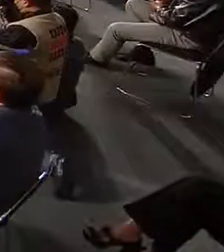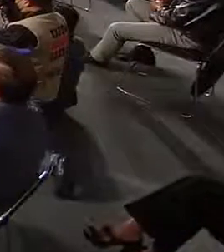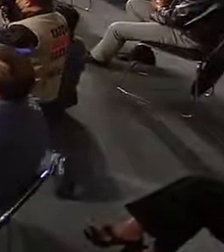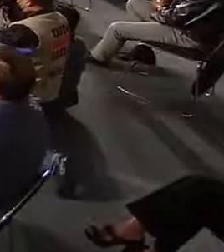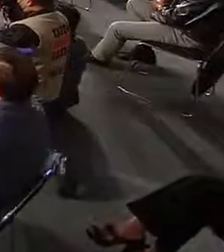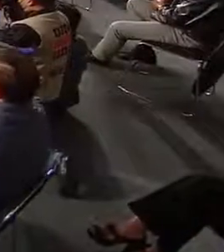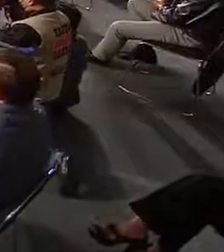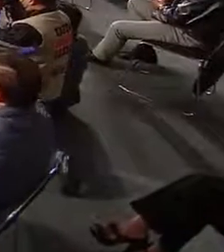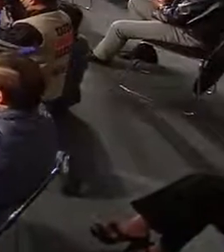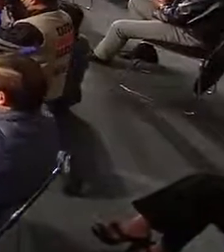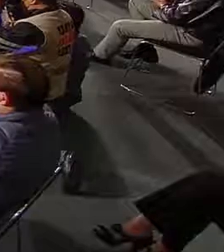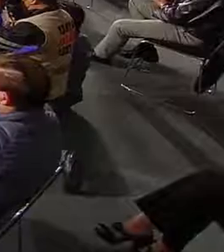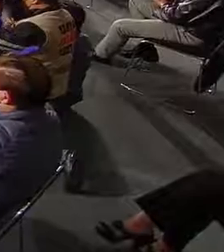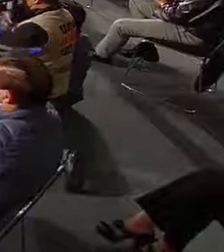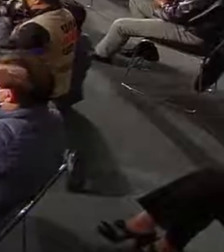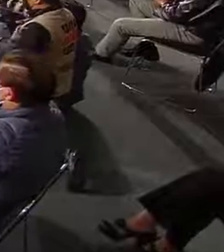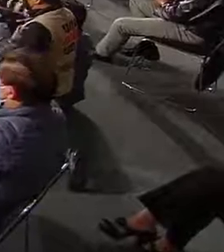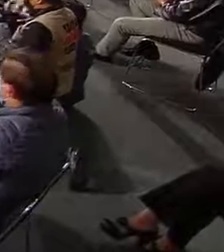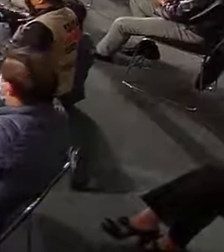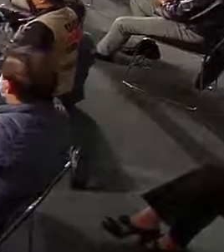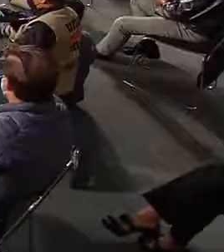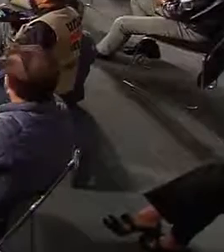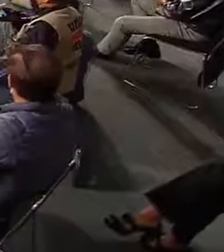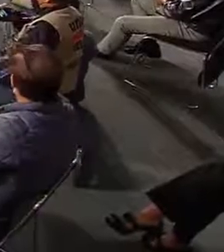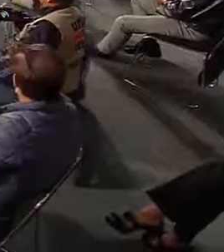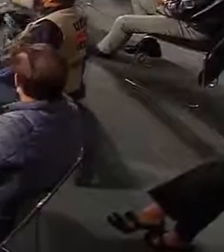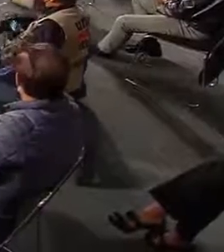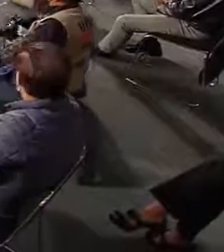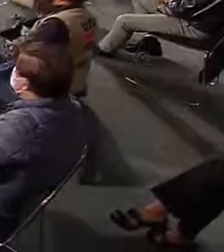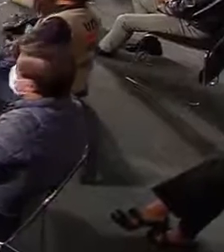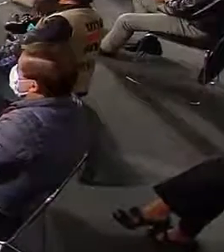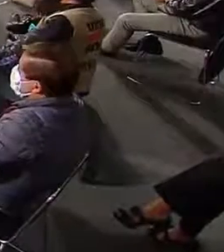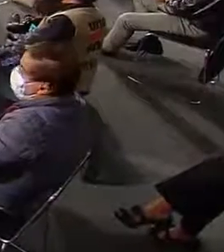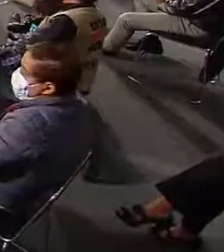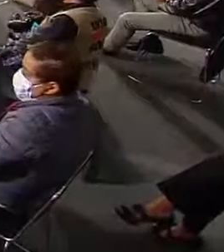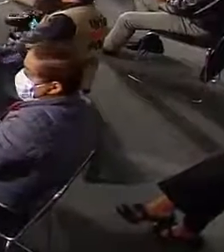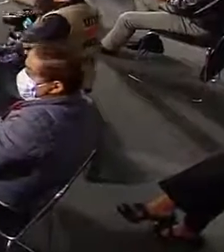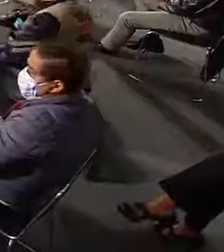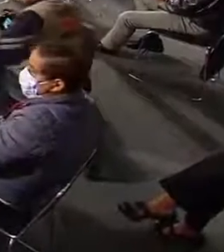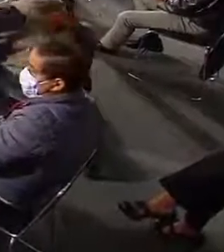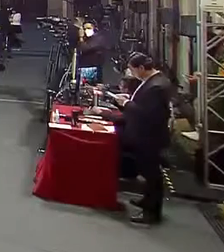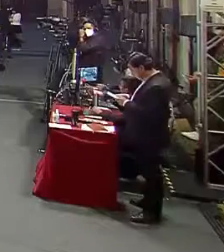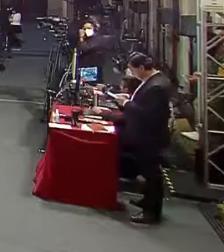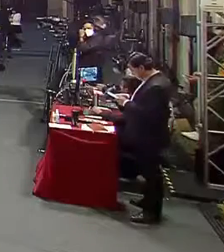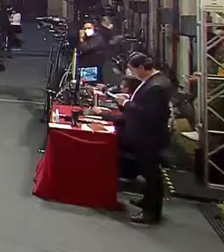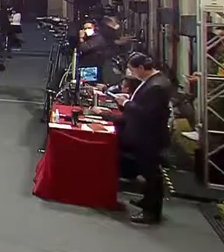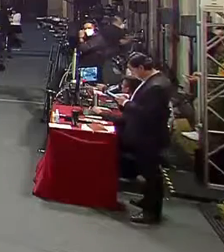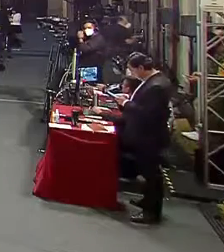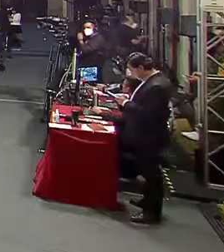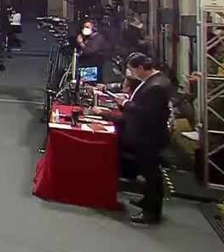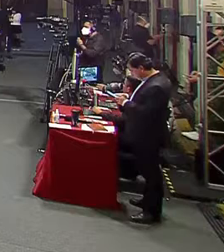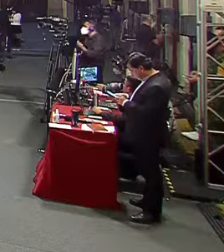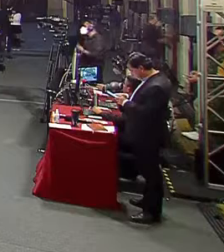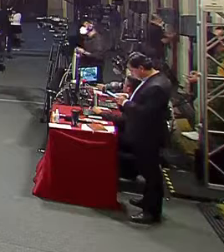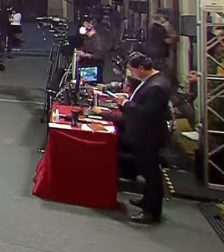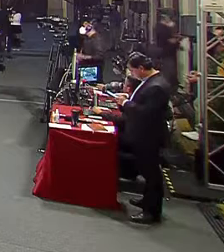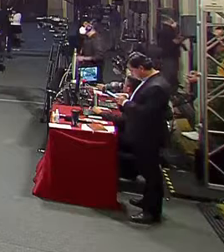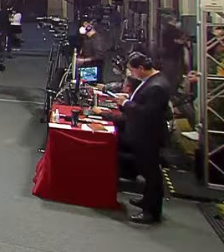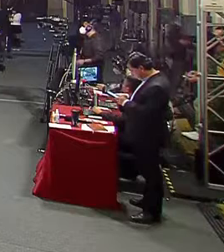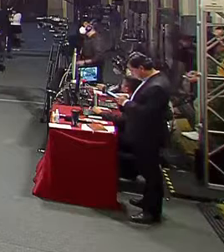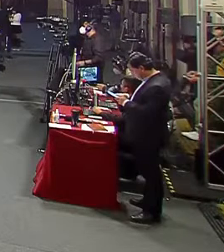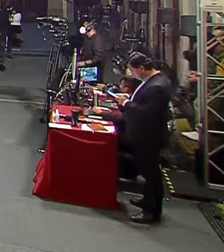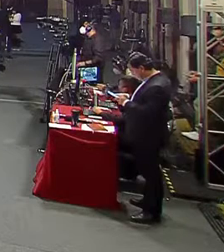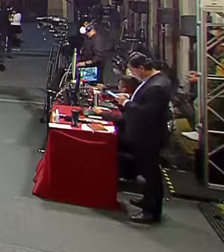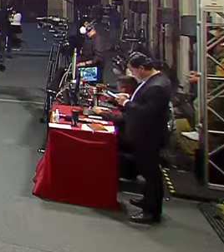vamos con esas conversas. Gracias. Buenos días, Liliana Noble de Pulso Saludable. Preguntarle, señor presidente, si